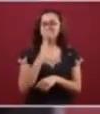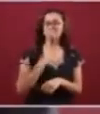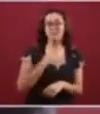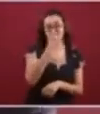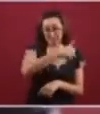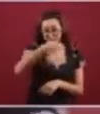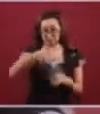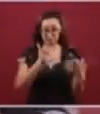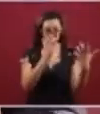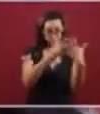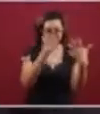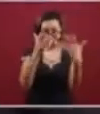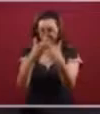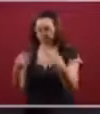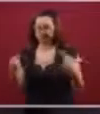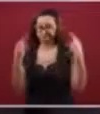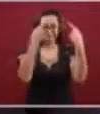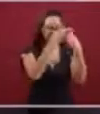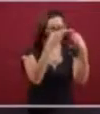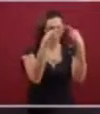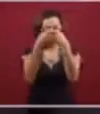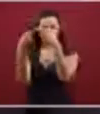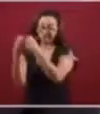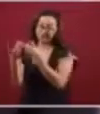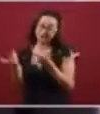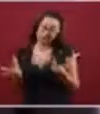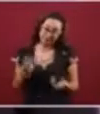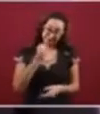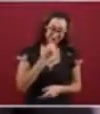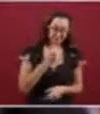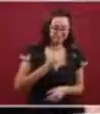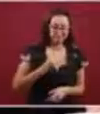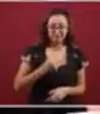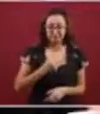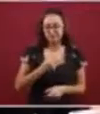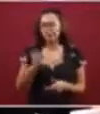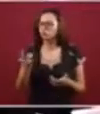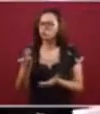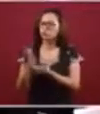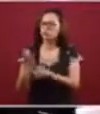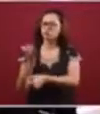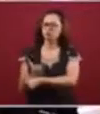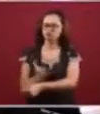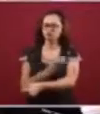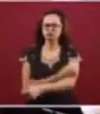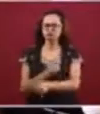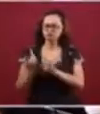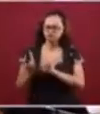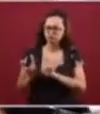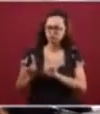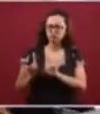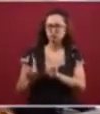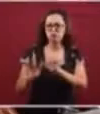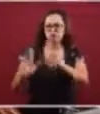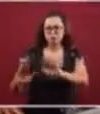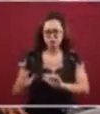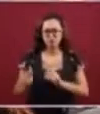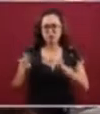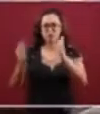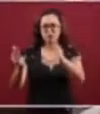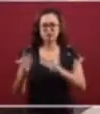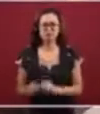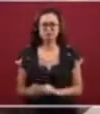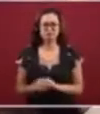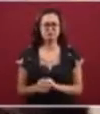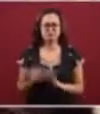puesto, como decía. Entonces, finalmente se le acompañó y eso fue todo lo que se hizo. Ese video